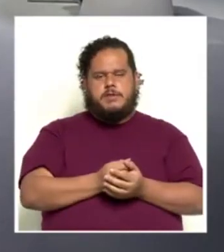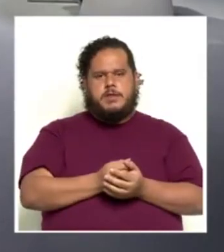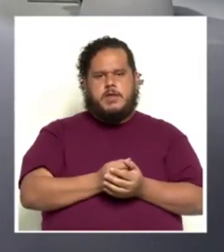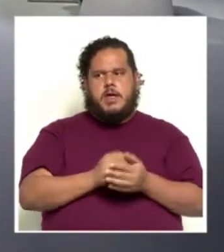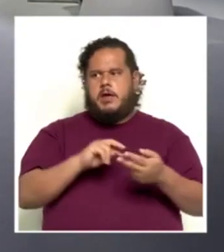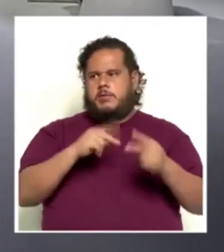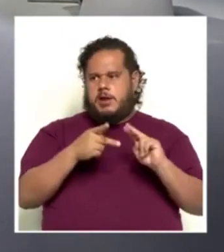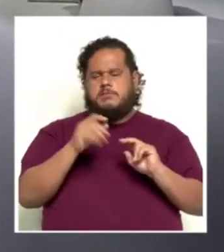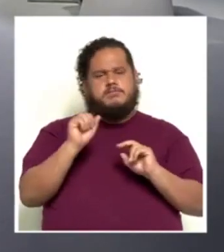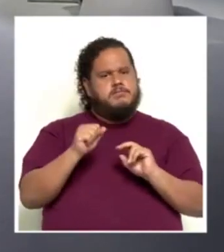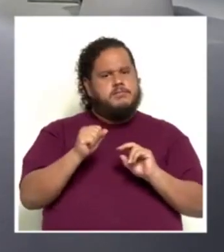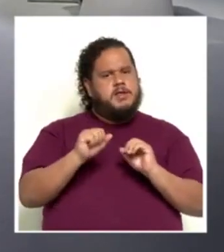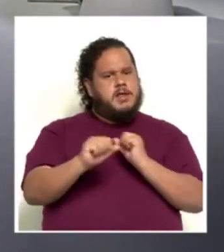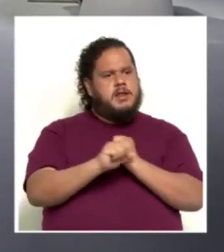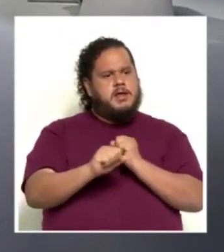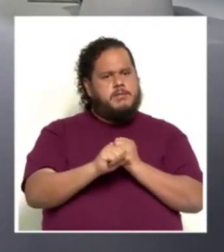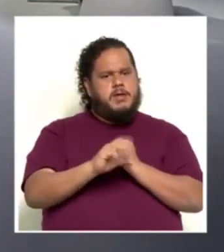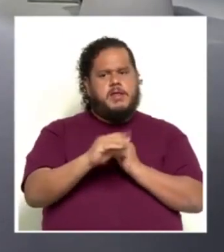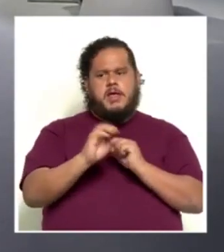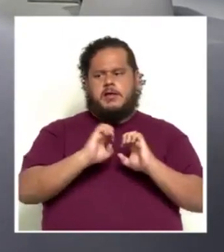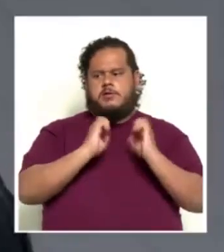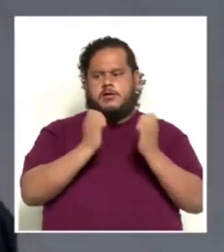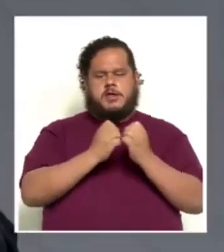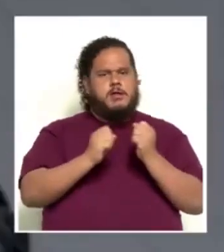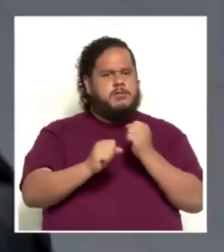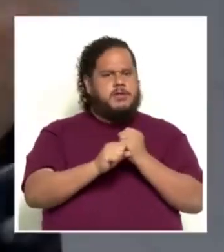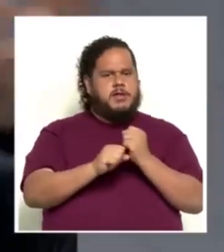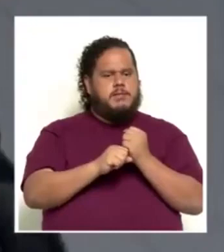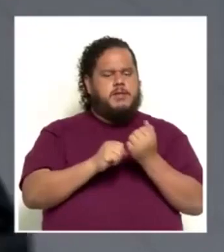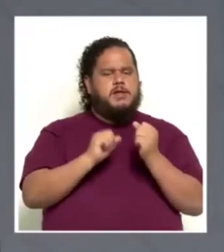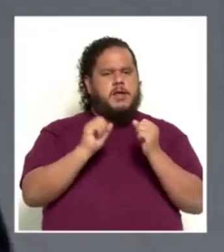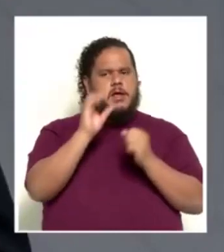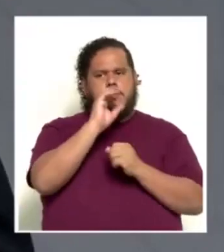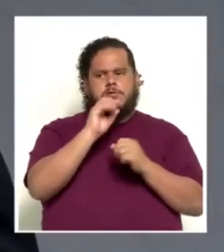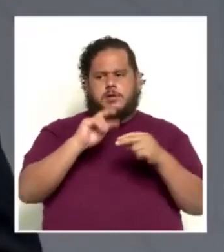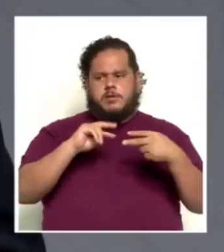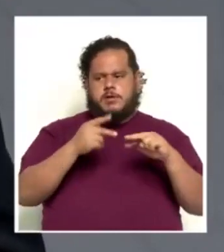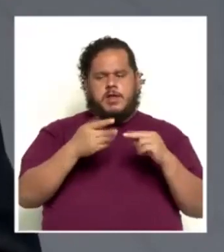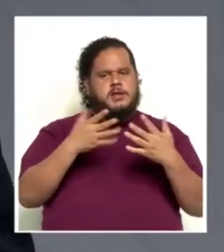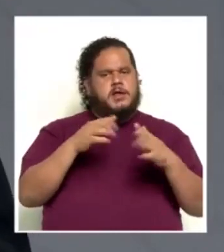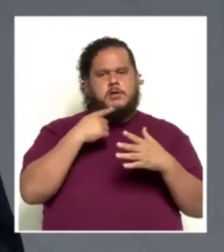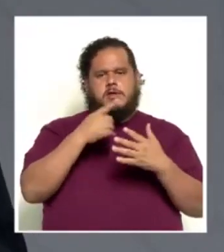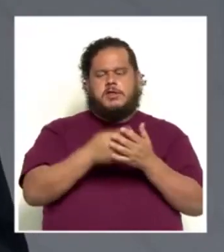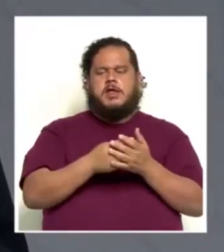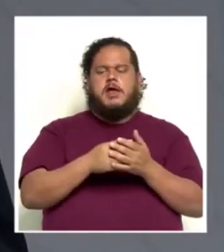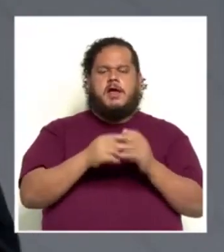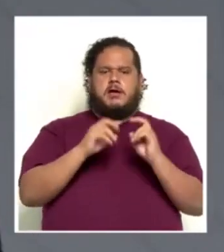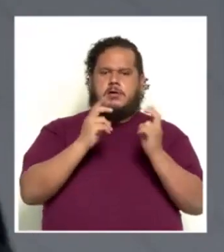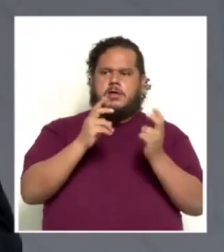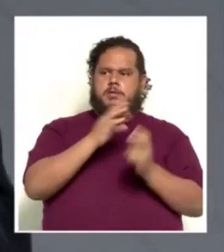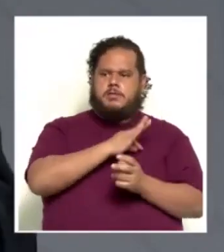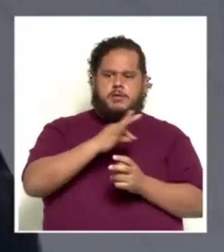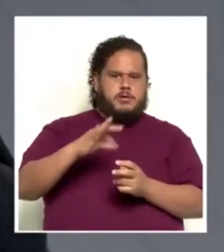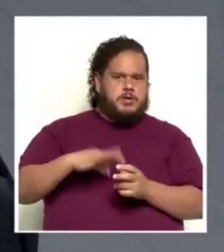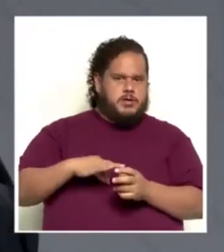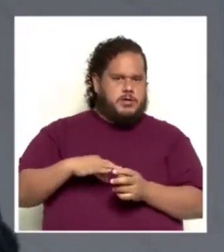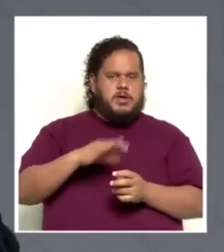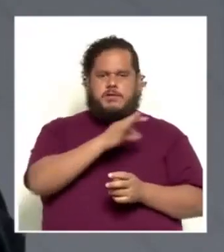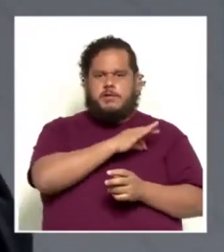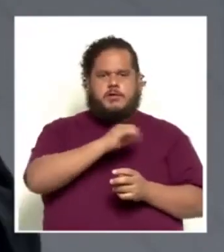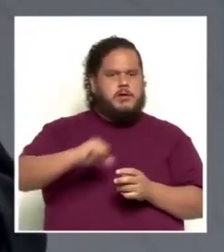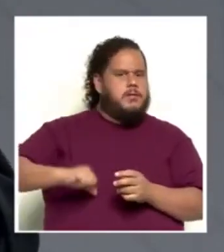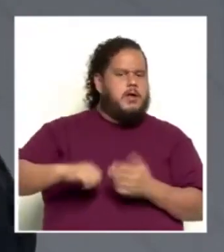Polarizar, sí, la campaña, los equipos de campaña buscaron polarizar. Ya lo decía Rogelio con el tema de don Fabricio, ¿verdad?, que trató de